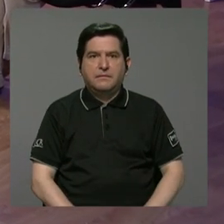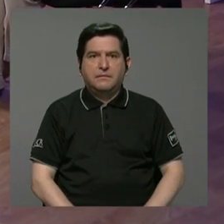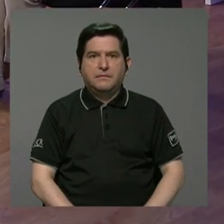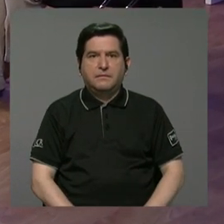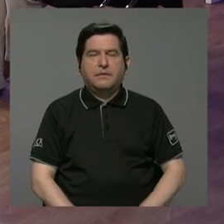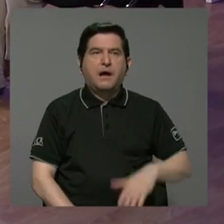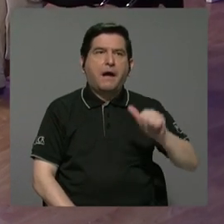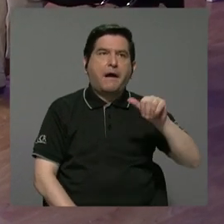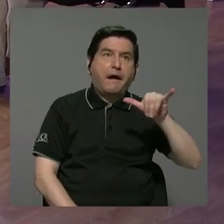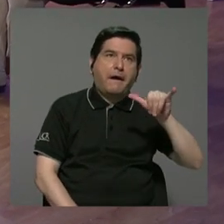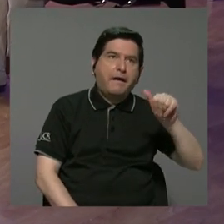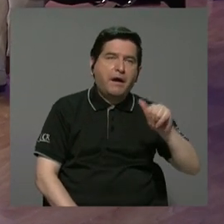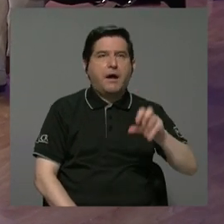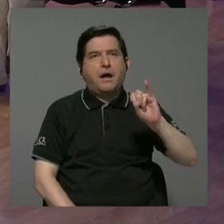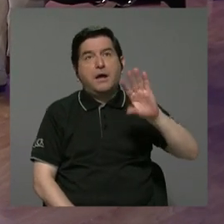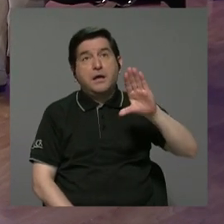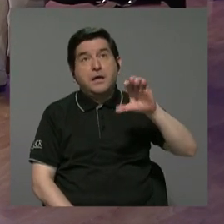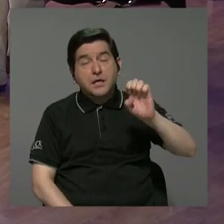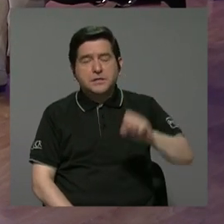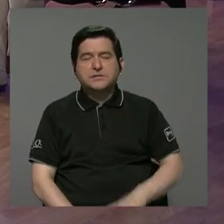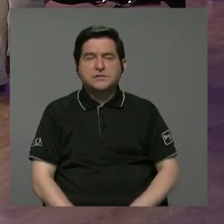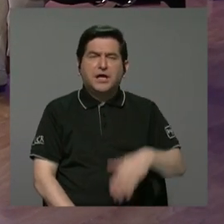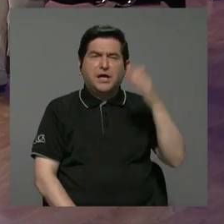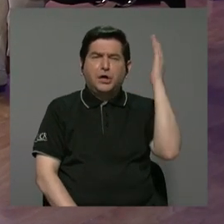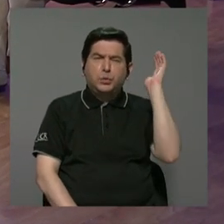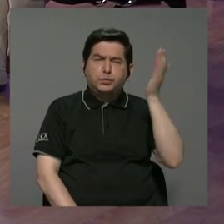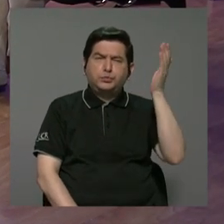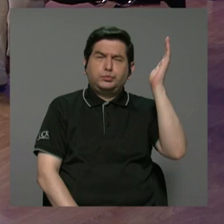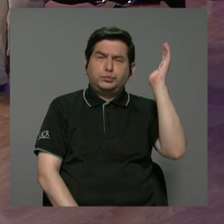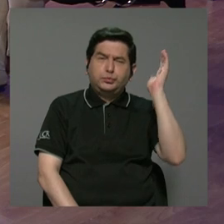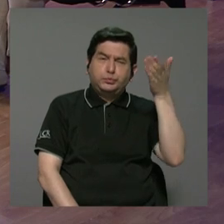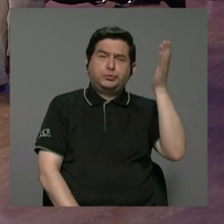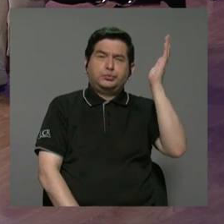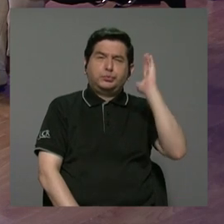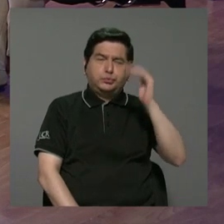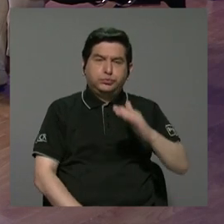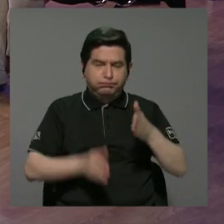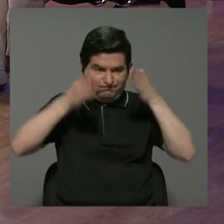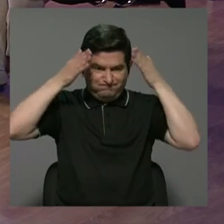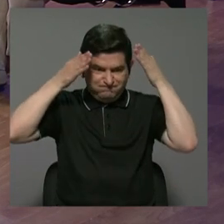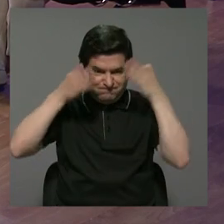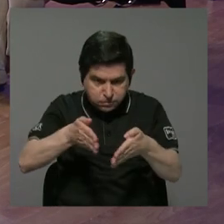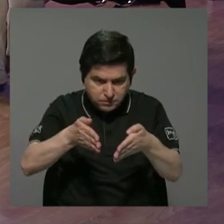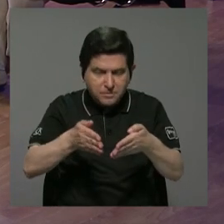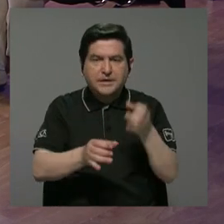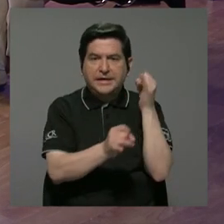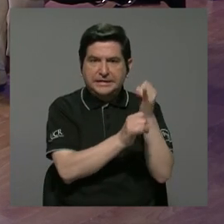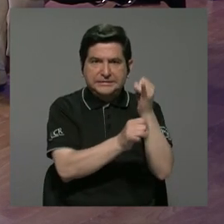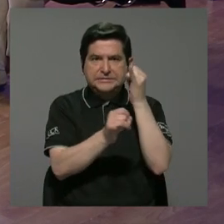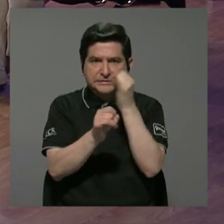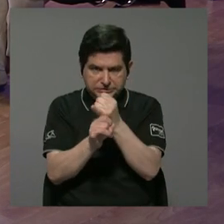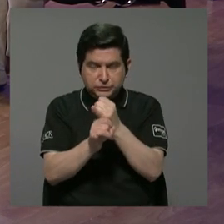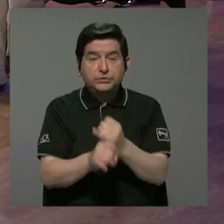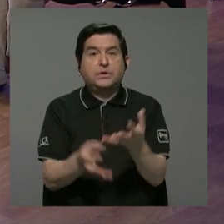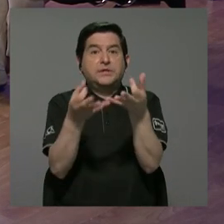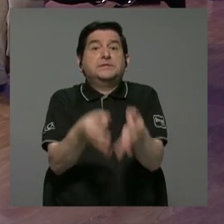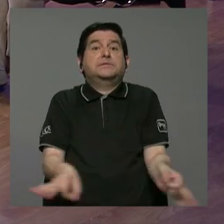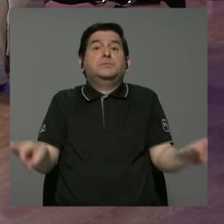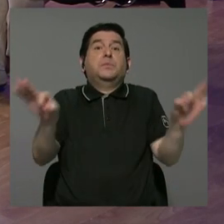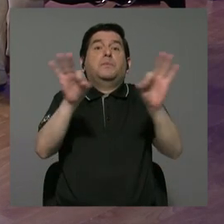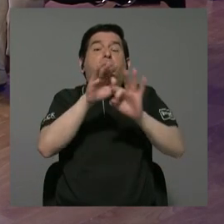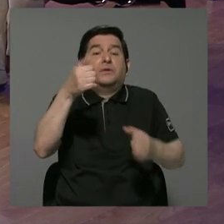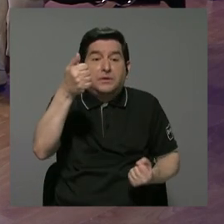el AIA, el ICE, ¿verdad? La retórica ha estado, ¿verdad?, muy concentrada en esas instituciones que han sido